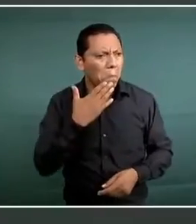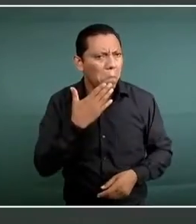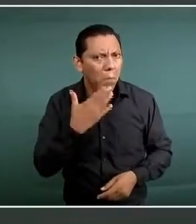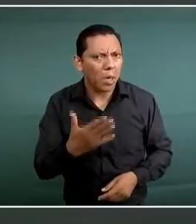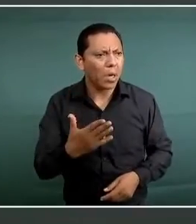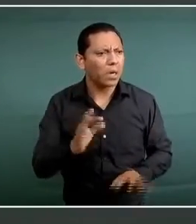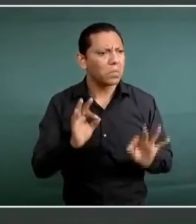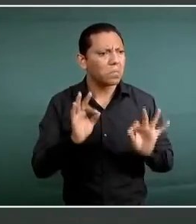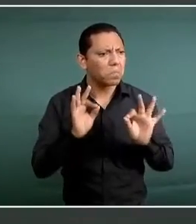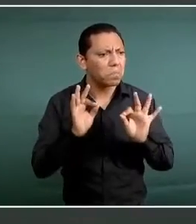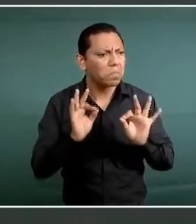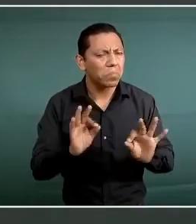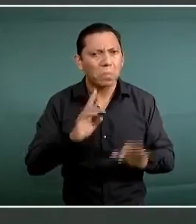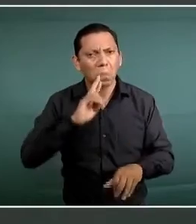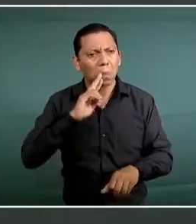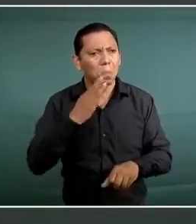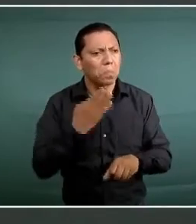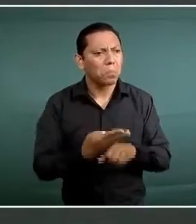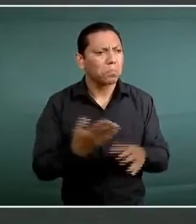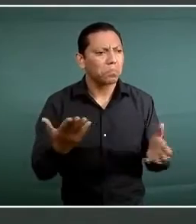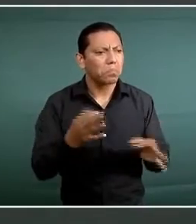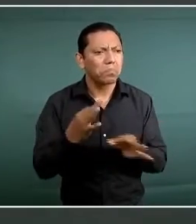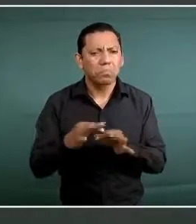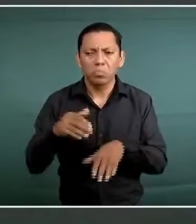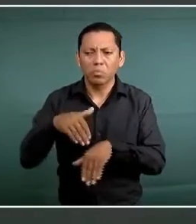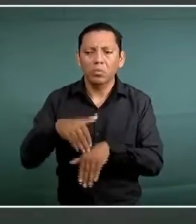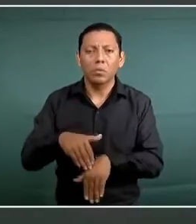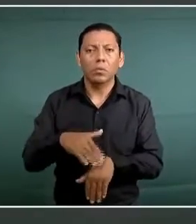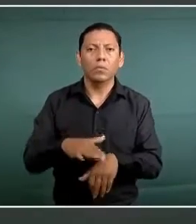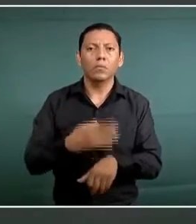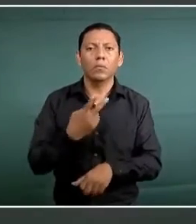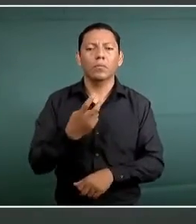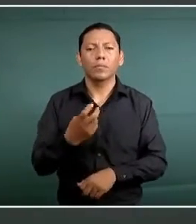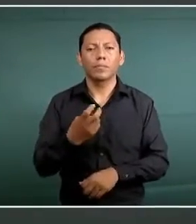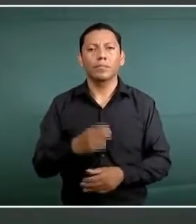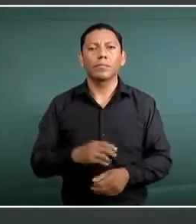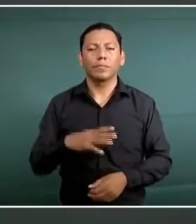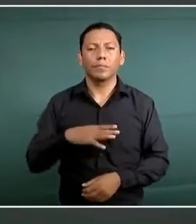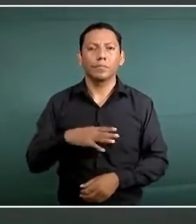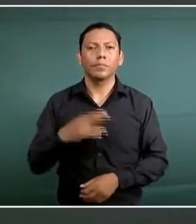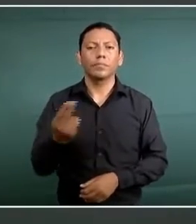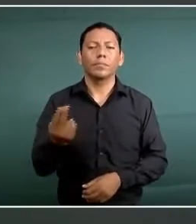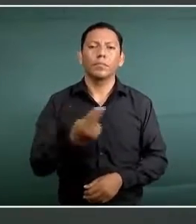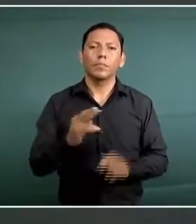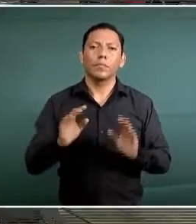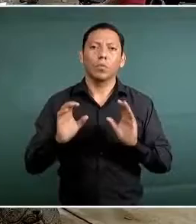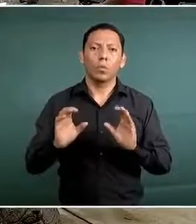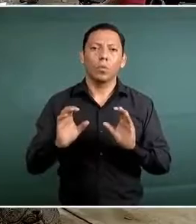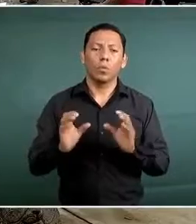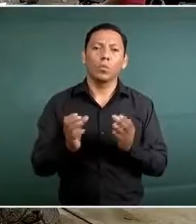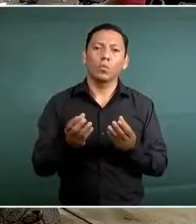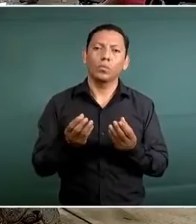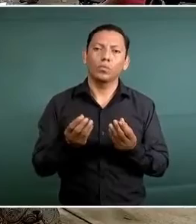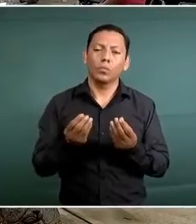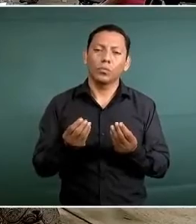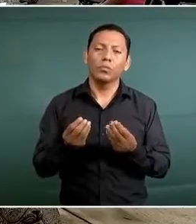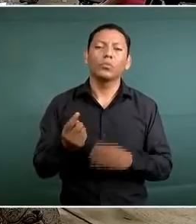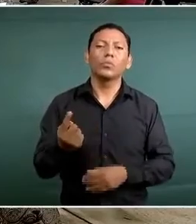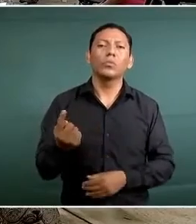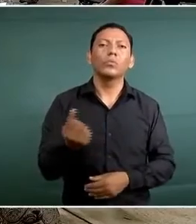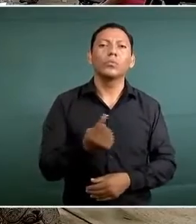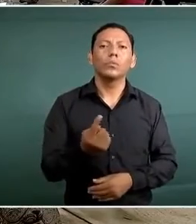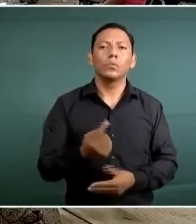de manera muy responsable por eso tenemos que ir cuidando que